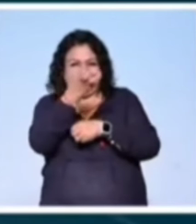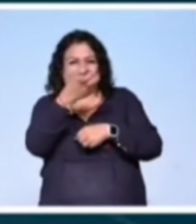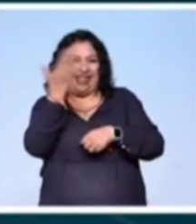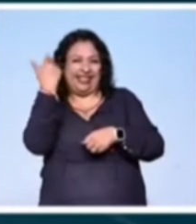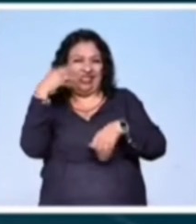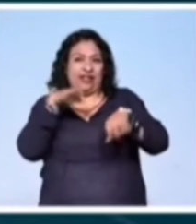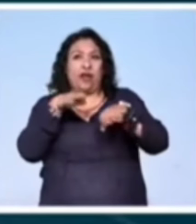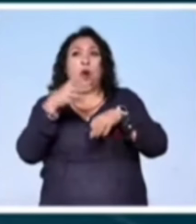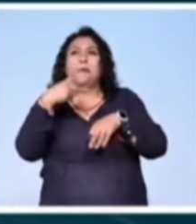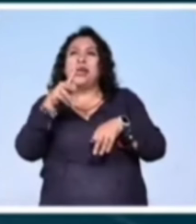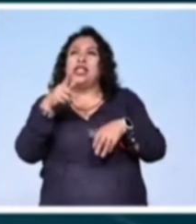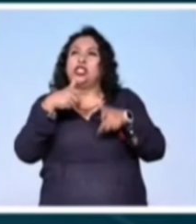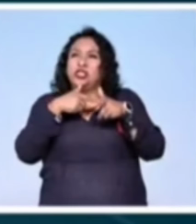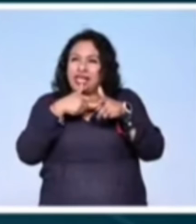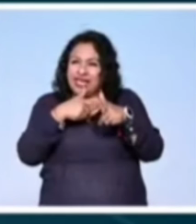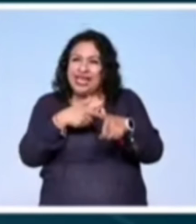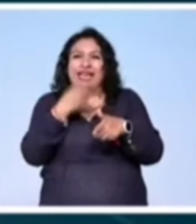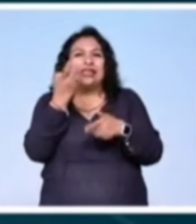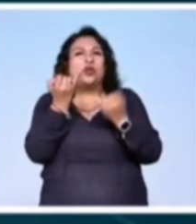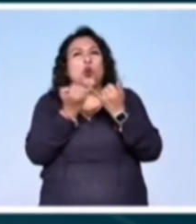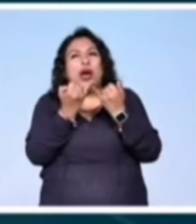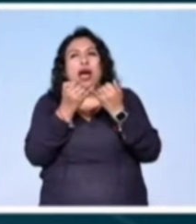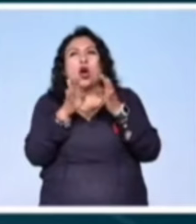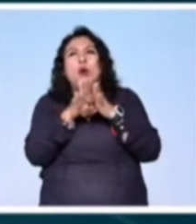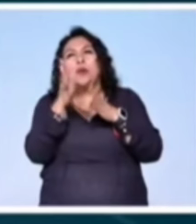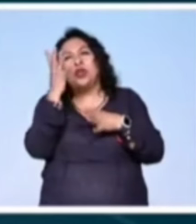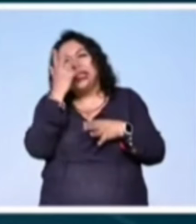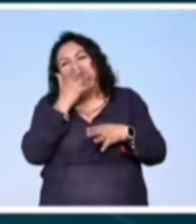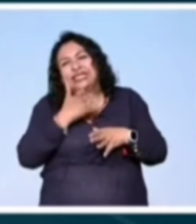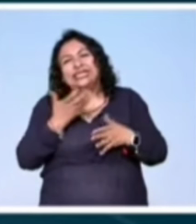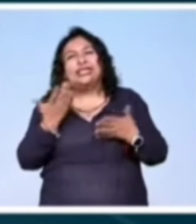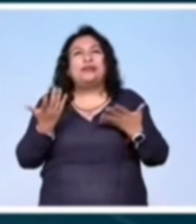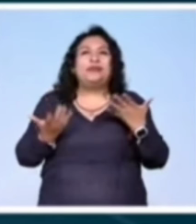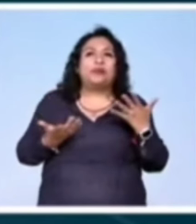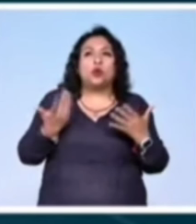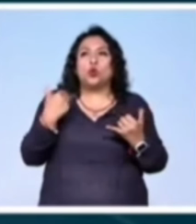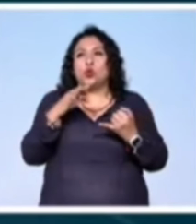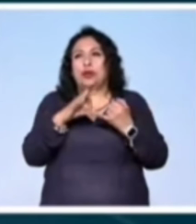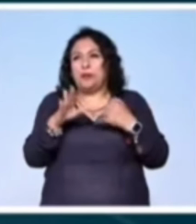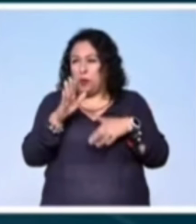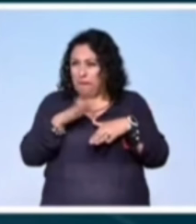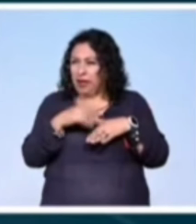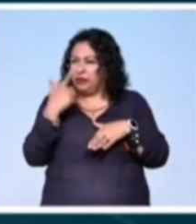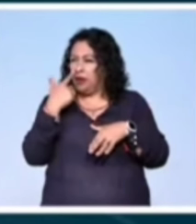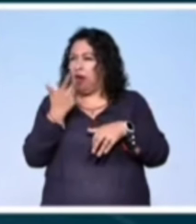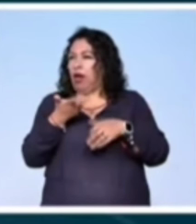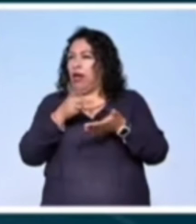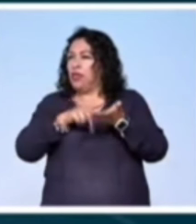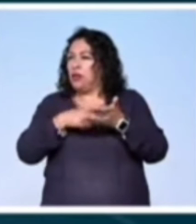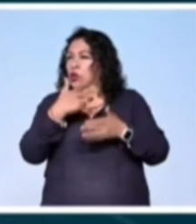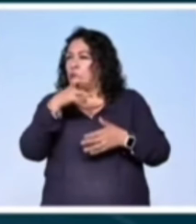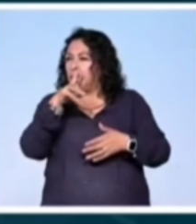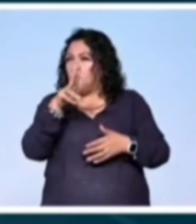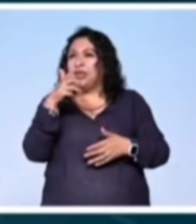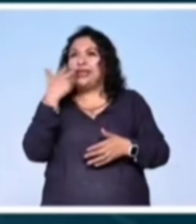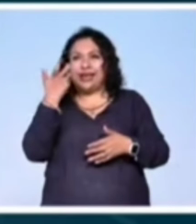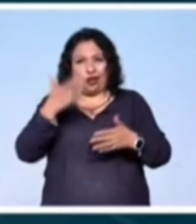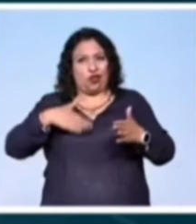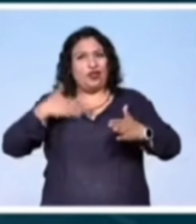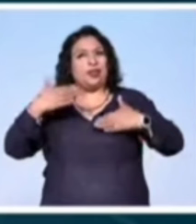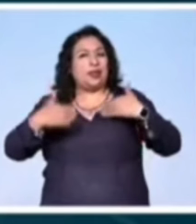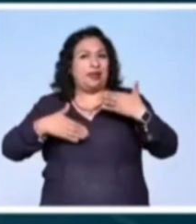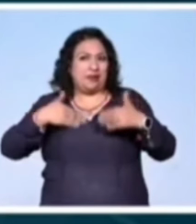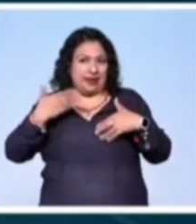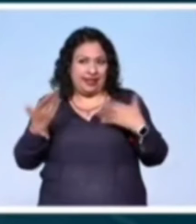trabajo, pero seguía siendo en ese tono de tristeza y todo, y últimamente cada vez le encuentro más humor al texto y quiero